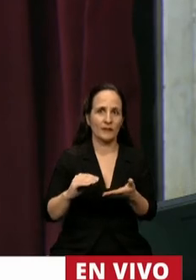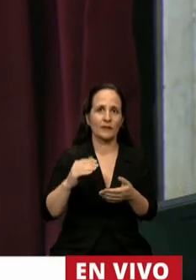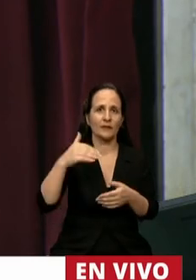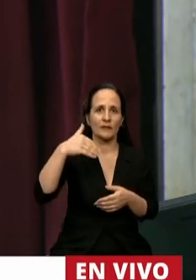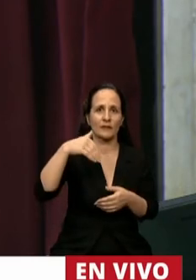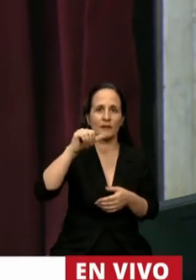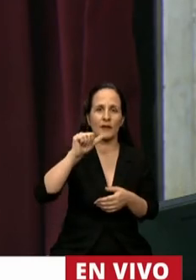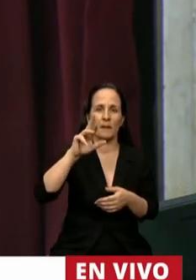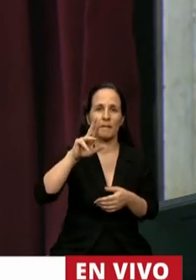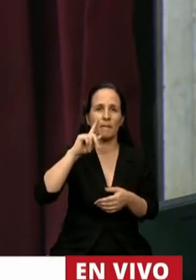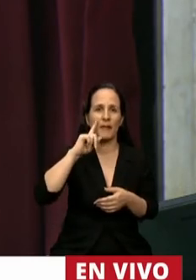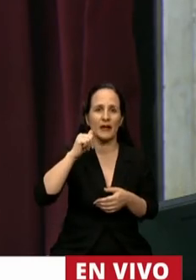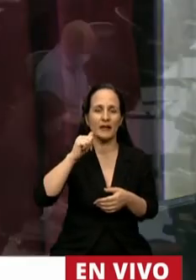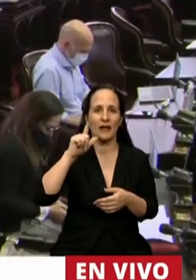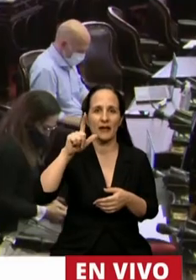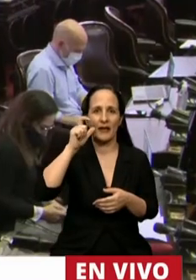María Lucila Lehmann.